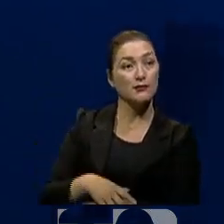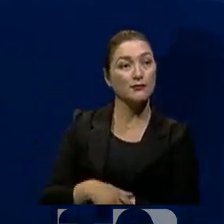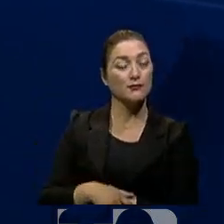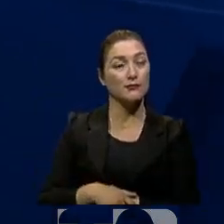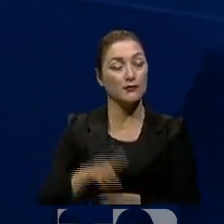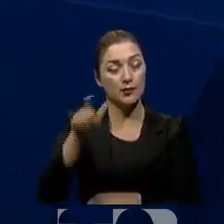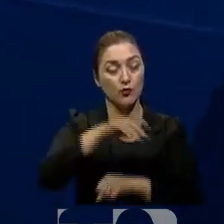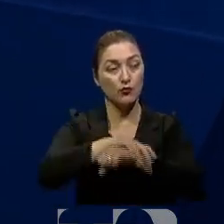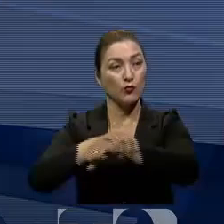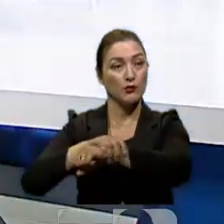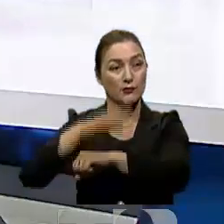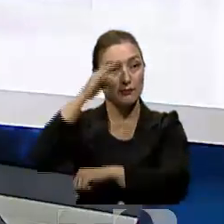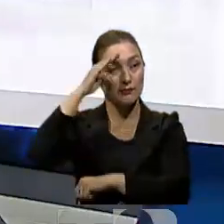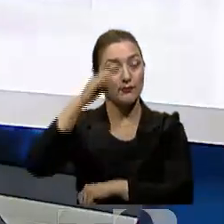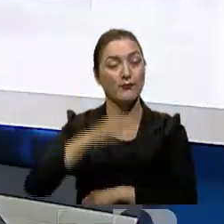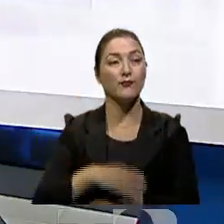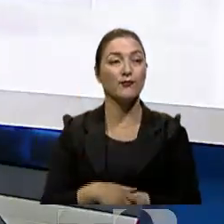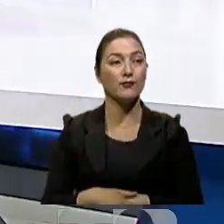detenido? Sí.